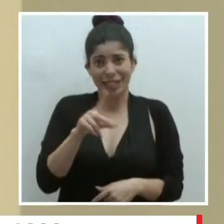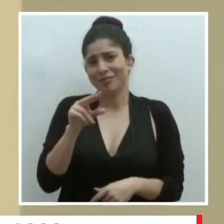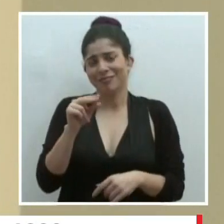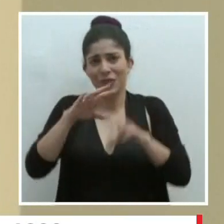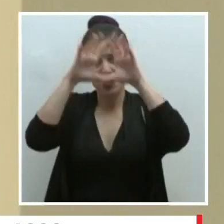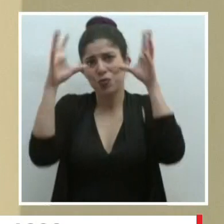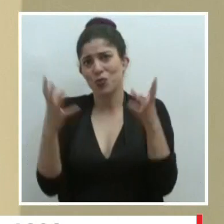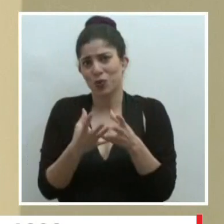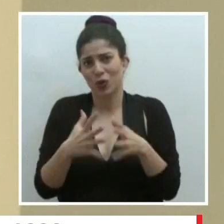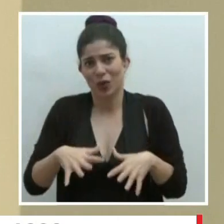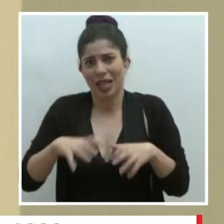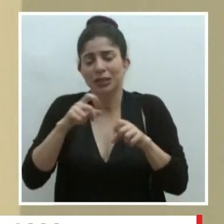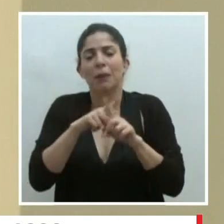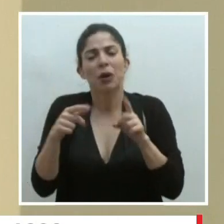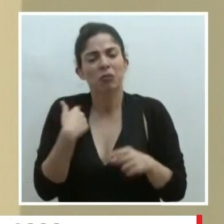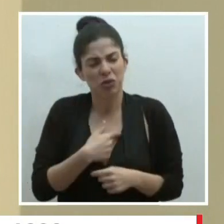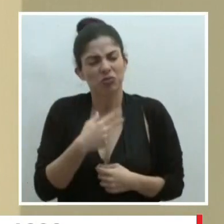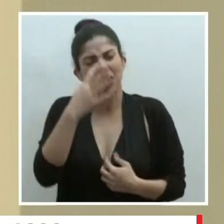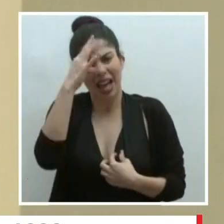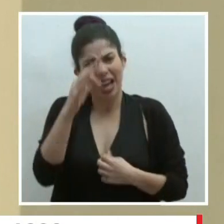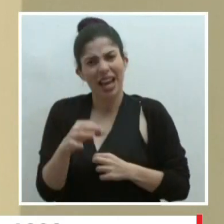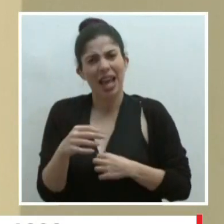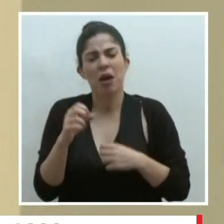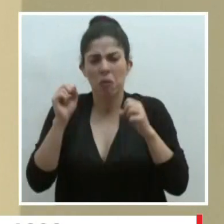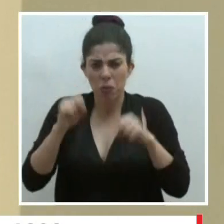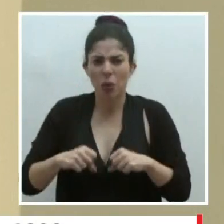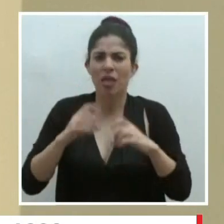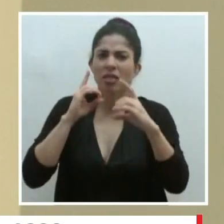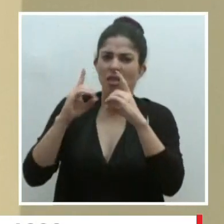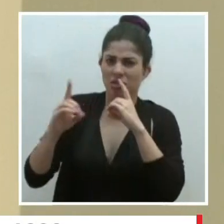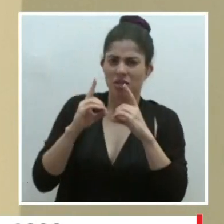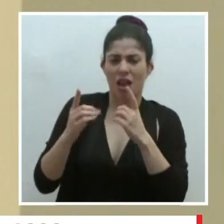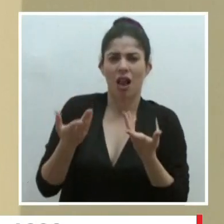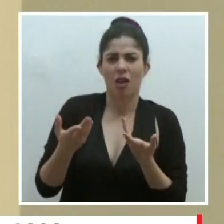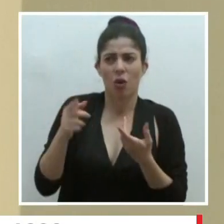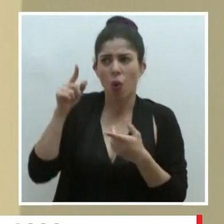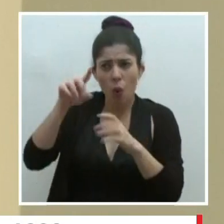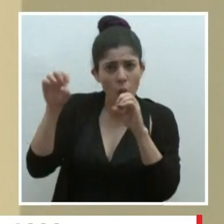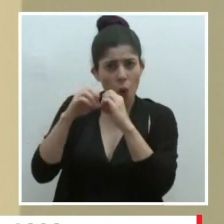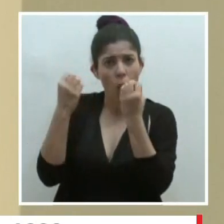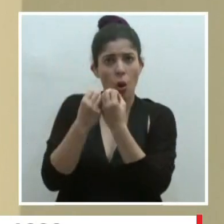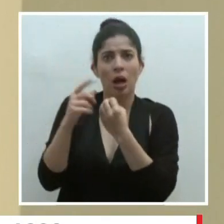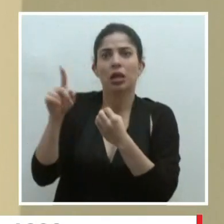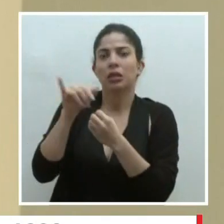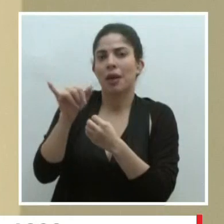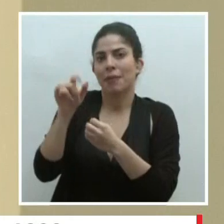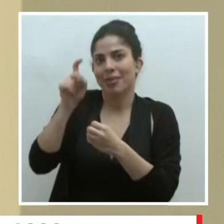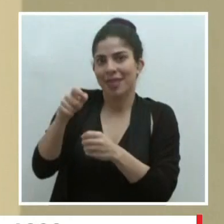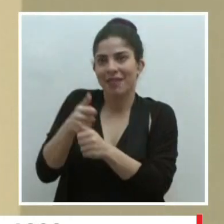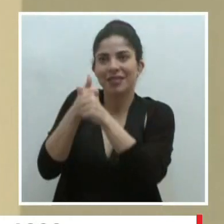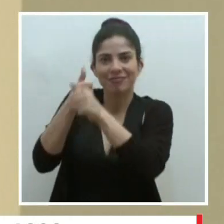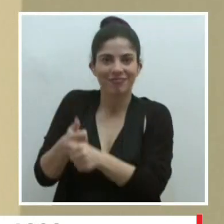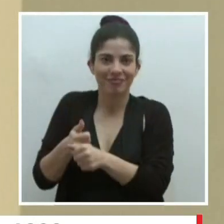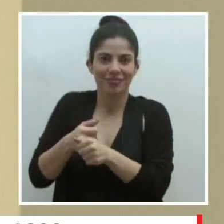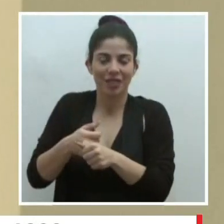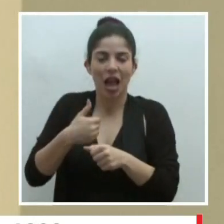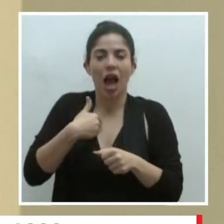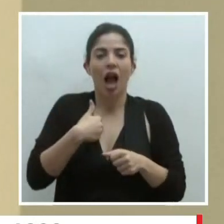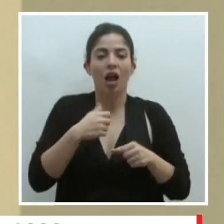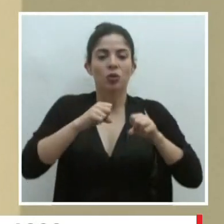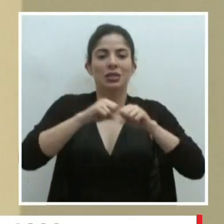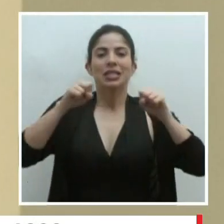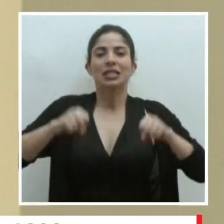mundo, ¿verdad? Pero creemos justamente en esa capacidad de diálogo, y que recordemos que los organismos también se rigen con todo un sistema, ¿verdad?,